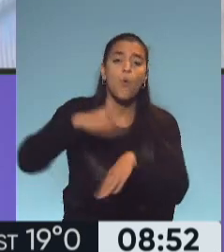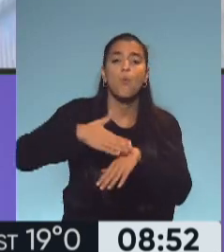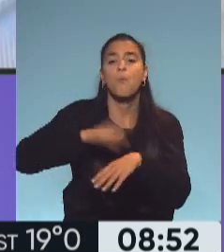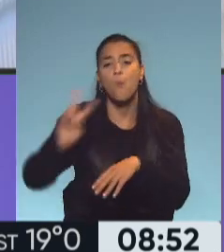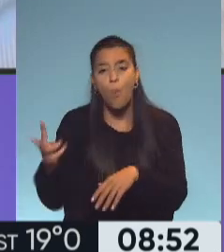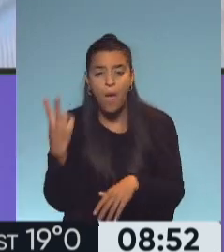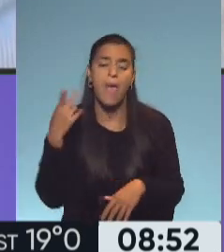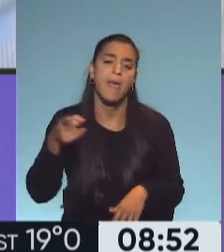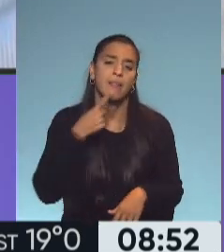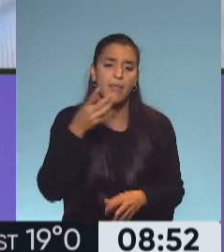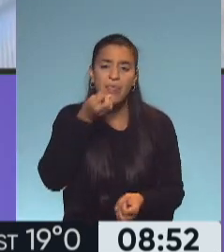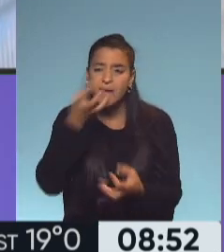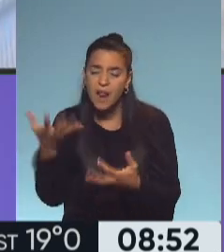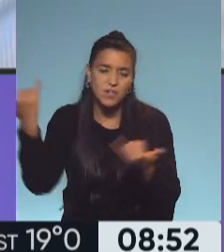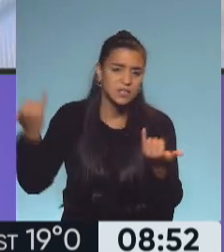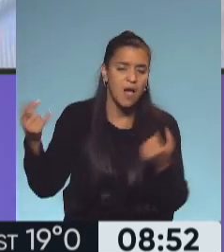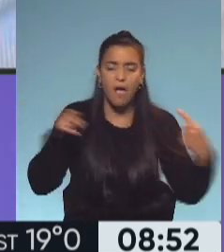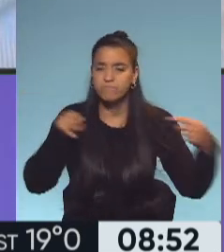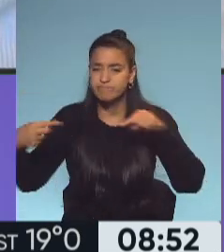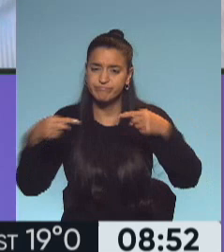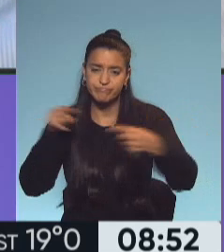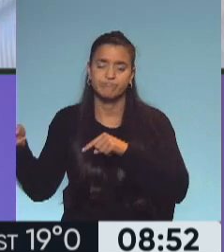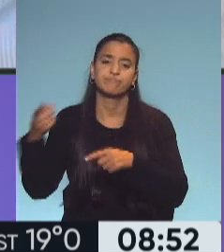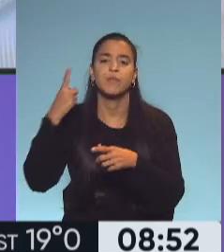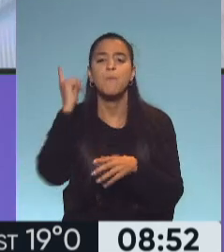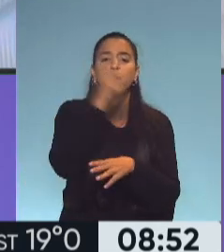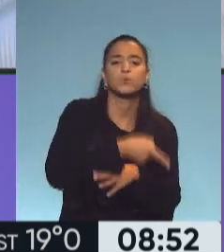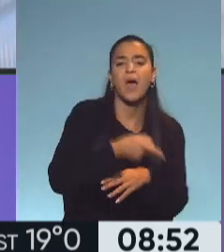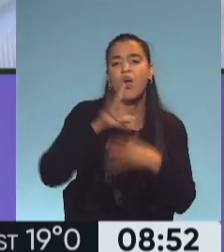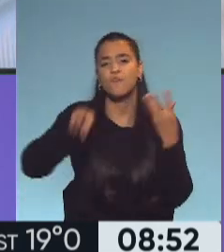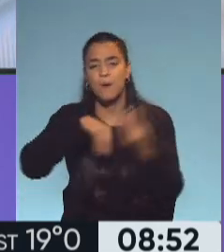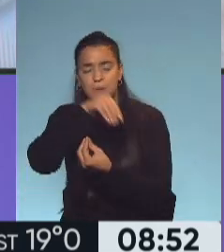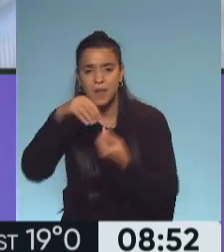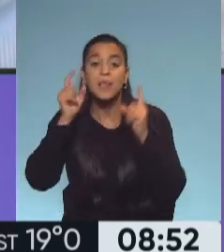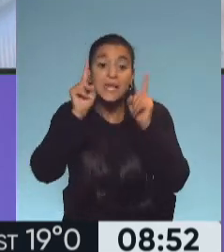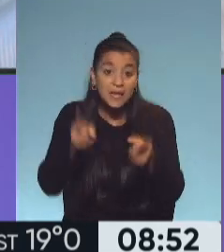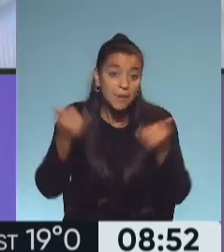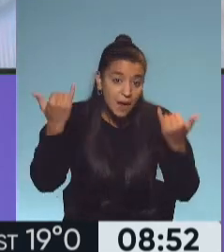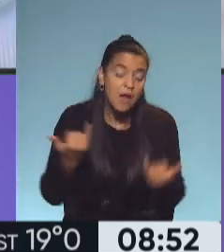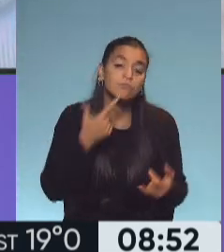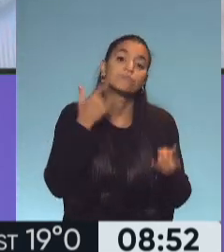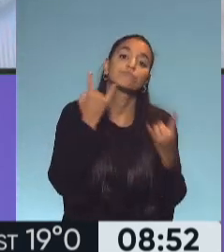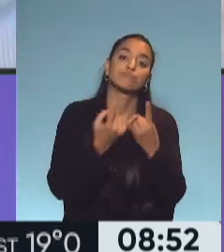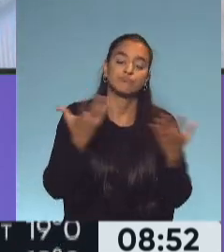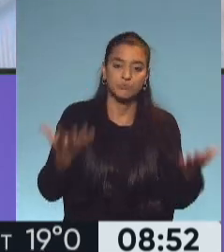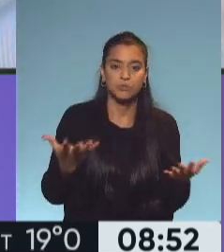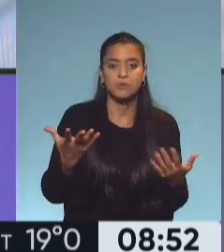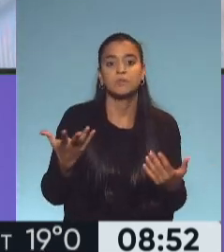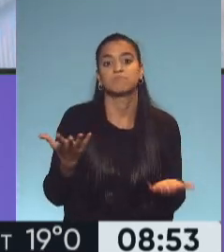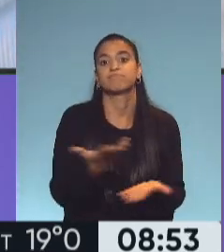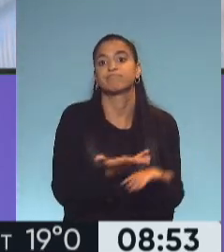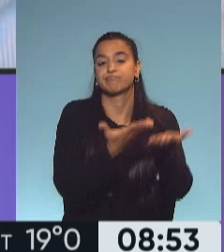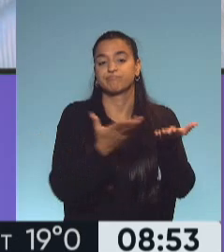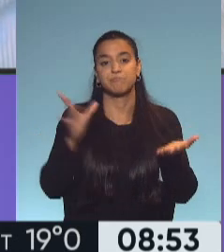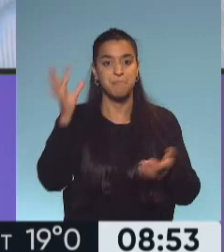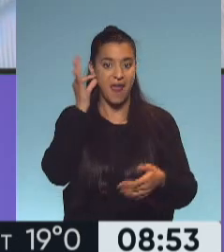y de declaraciones que hacen de uno y otro lado, imputados, familiares, también está el espectáculo, ¿no? Lo que